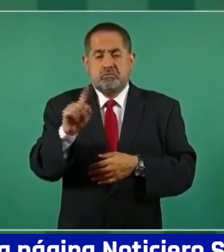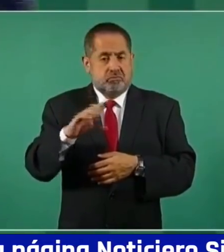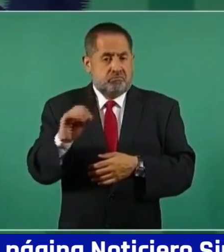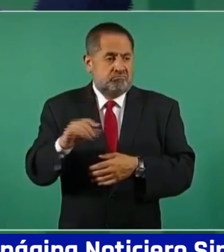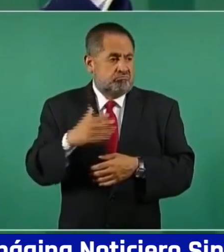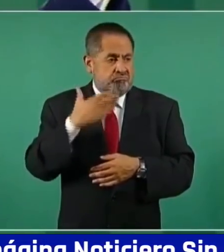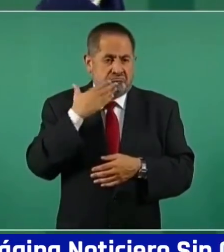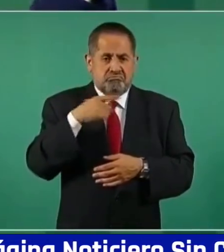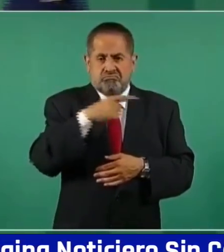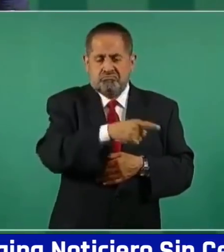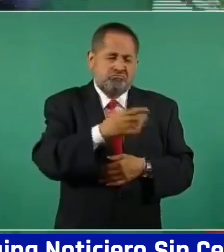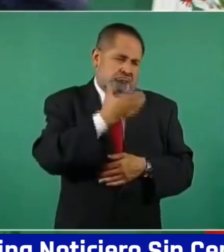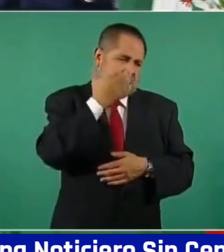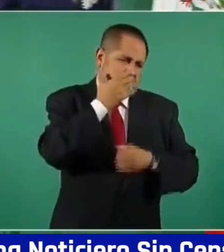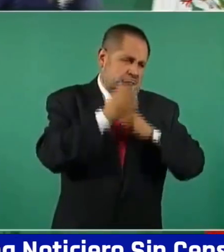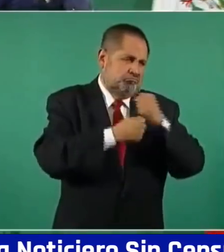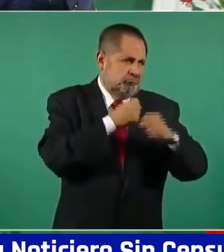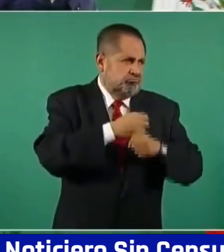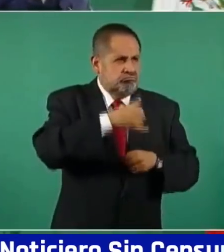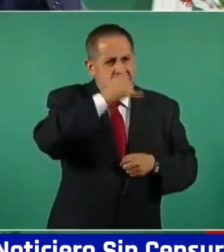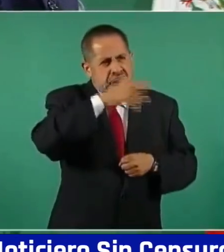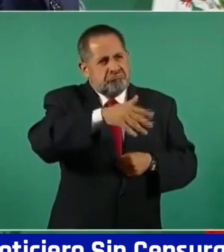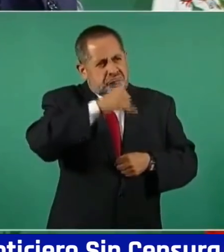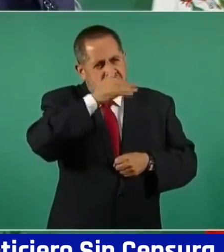era un conservador reaccionario,